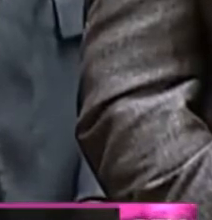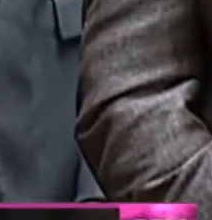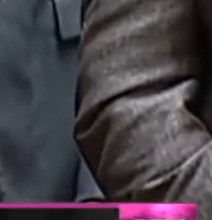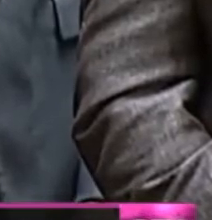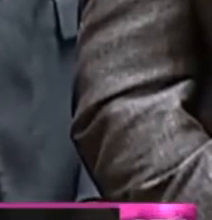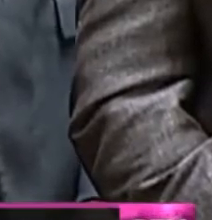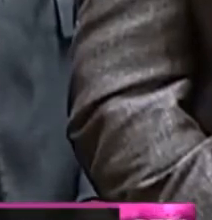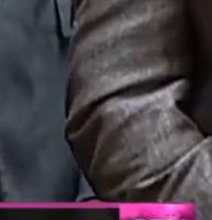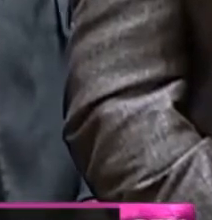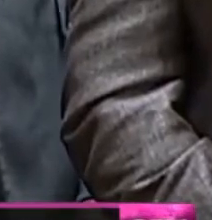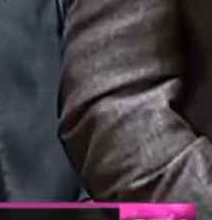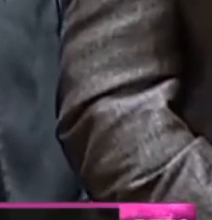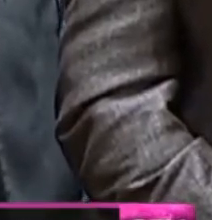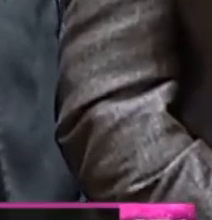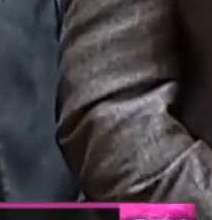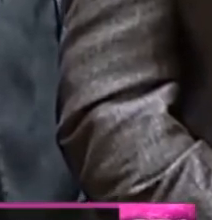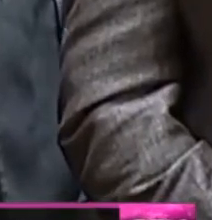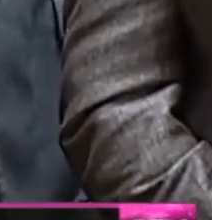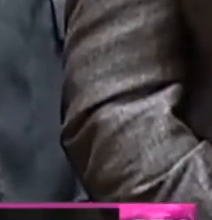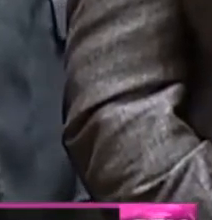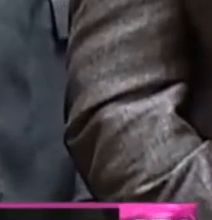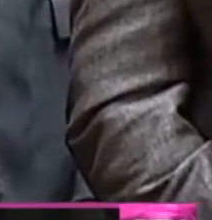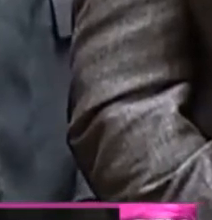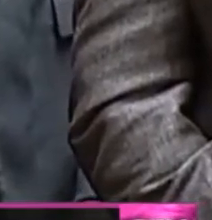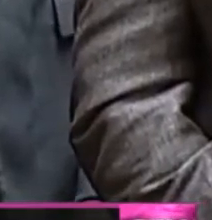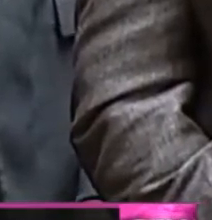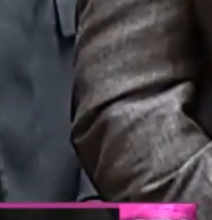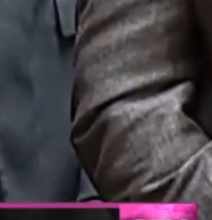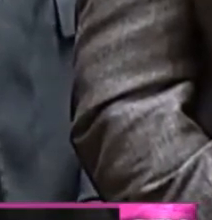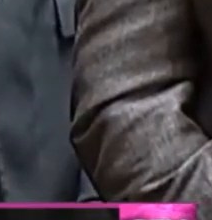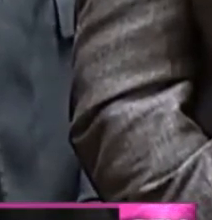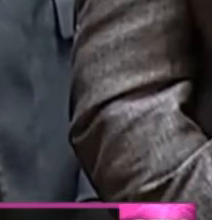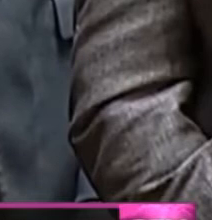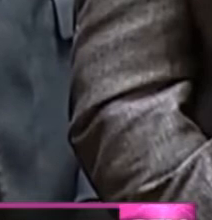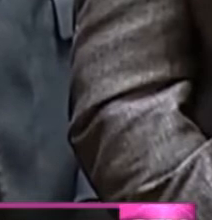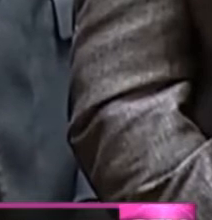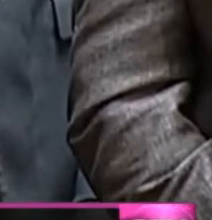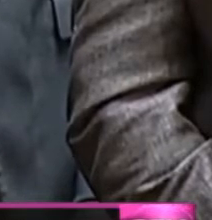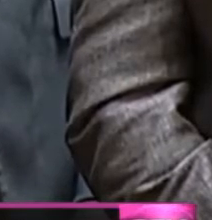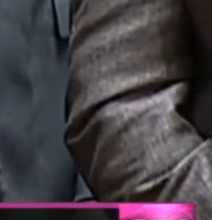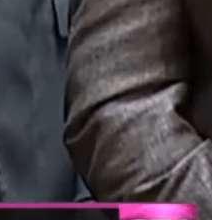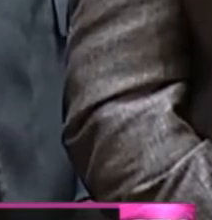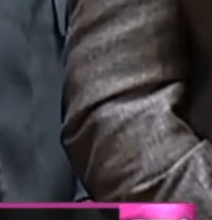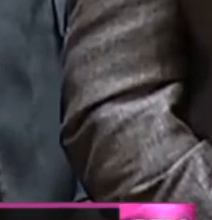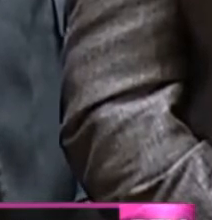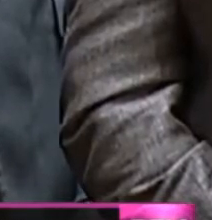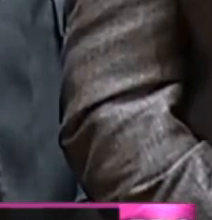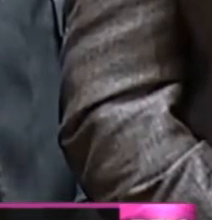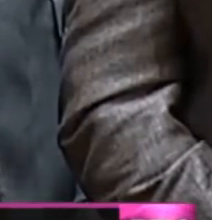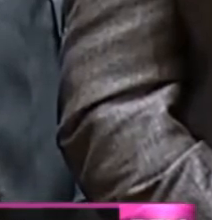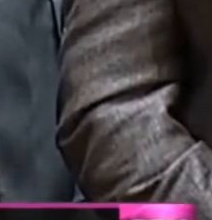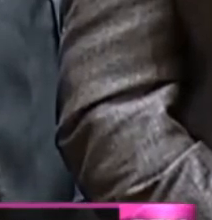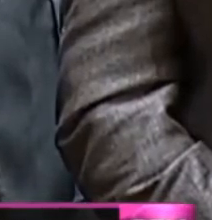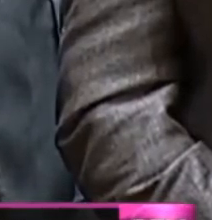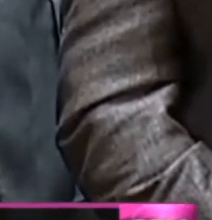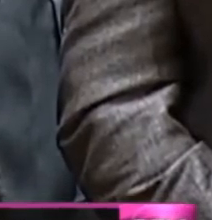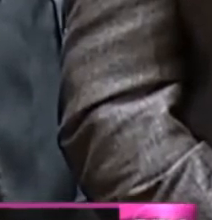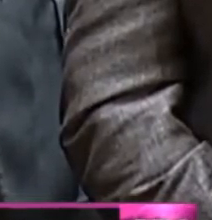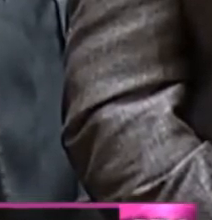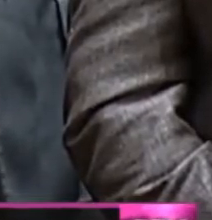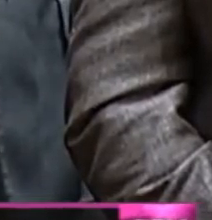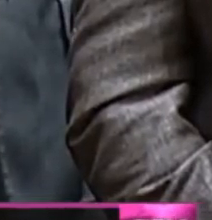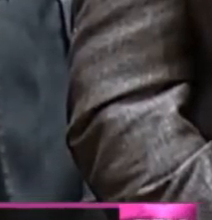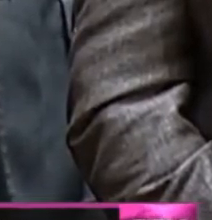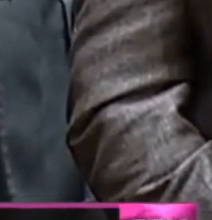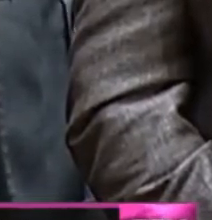cascancuta, maichus ministros kakuna paikunawa, kuska chacuspa gardanku, jinata sexy chispa gardanku, kaita paikuna parlenin. Zexi chispa cango y maracuchos ñapis